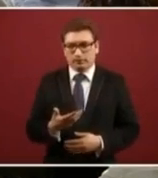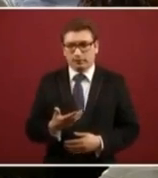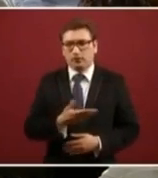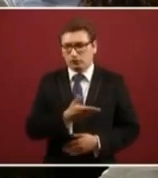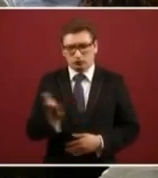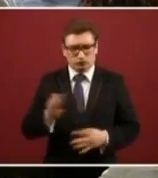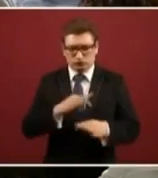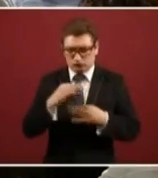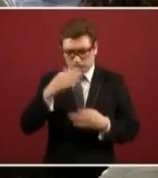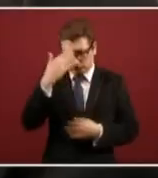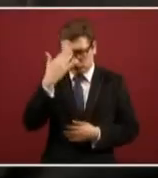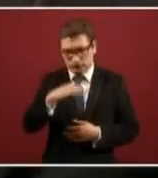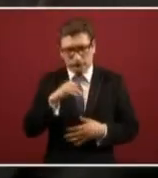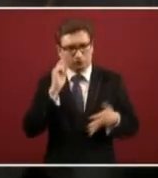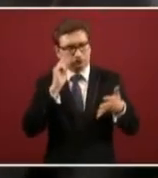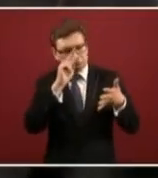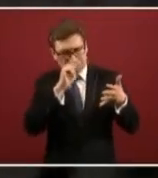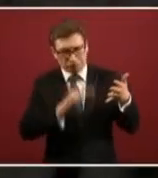se sepa y ahí se vean.